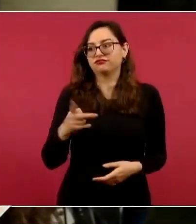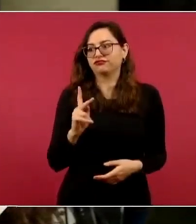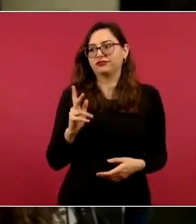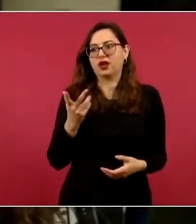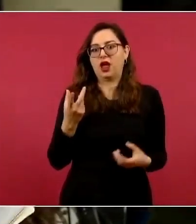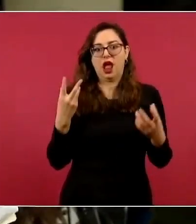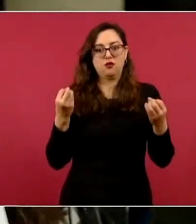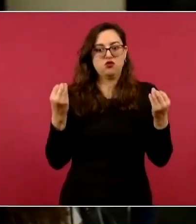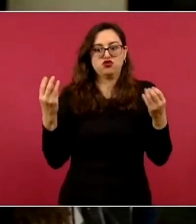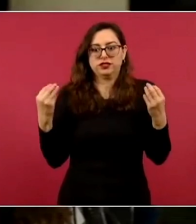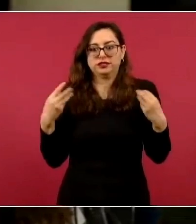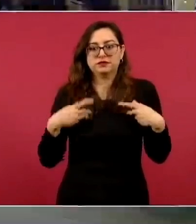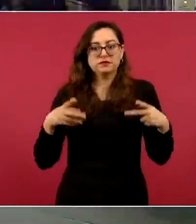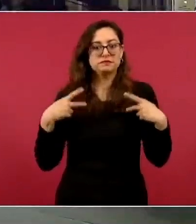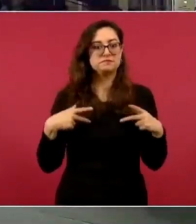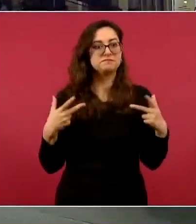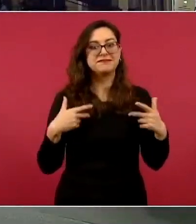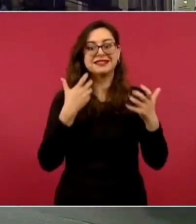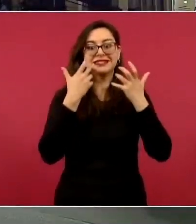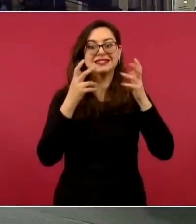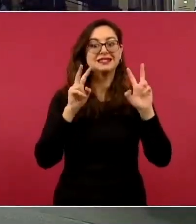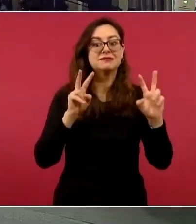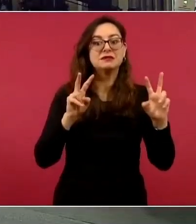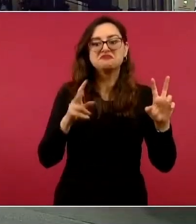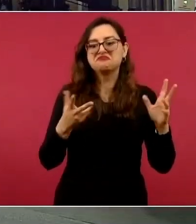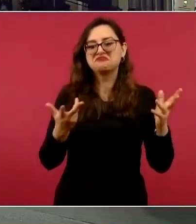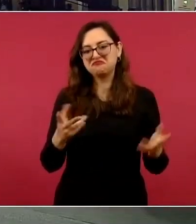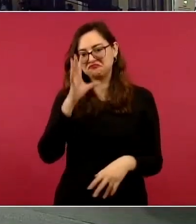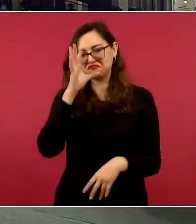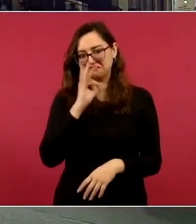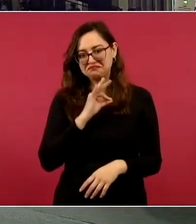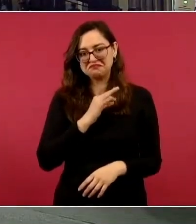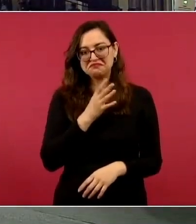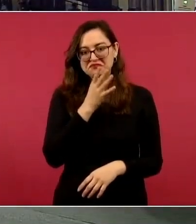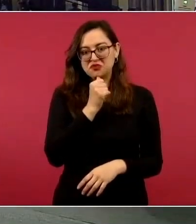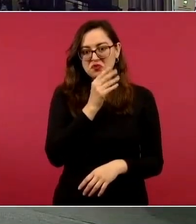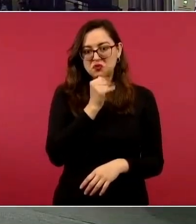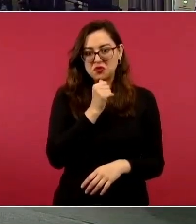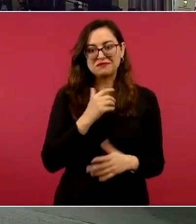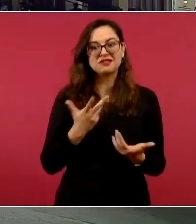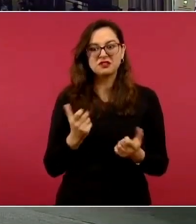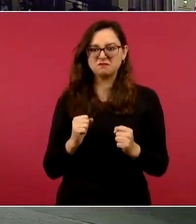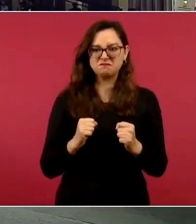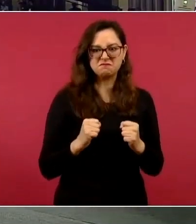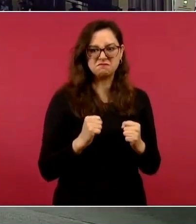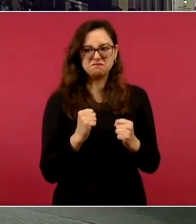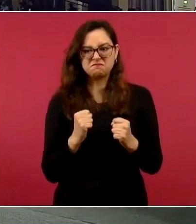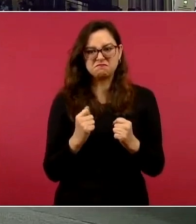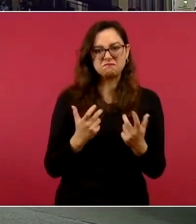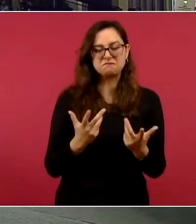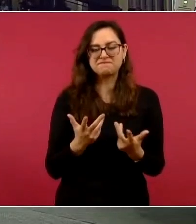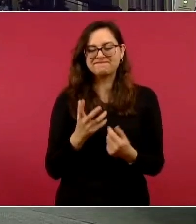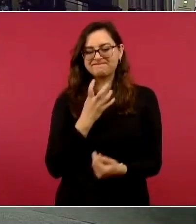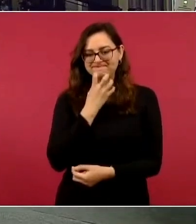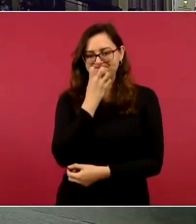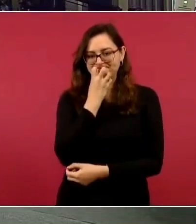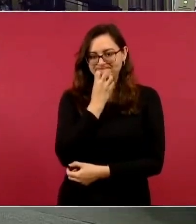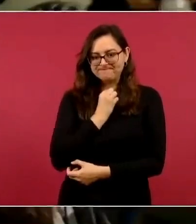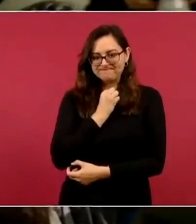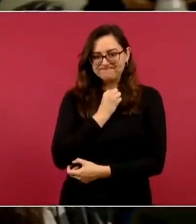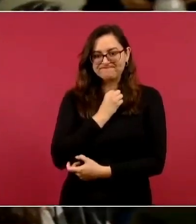gran interés de la ciudadanía por estar en su marcha y se fueron un poco tristones porque no lo vieron y no